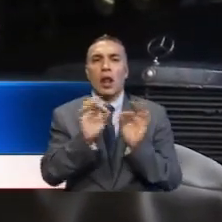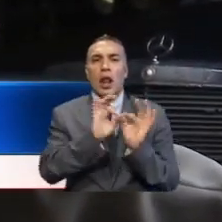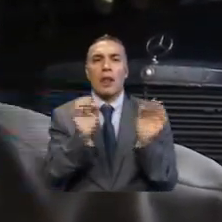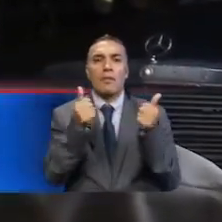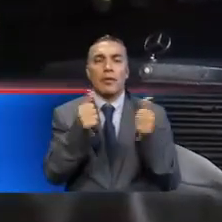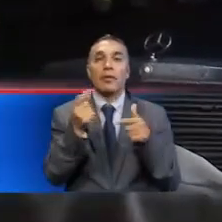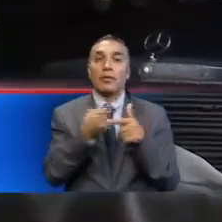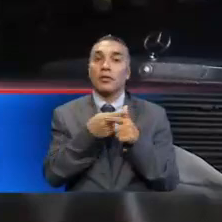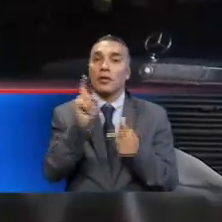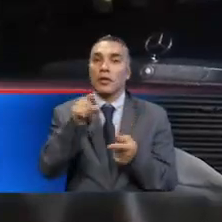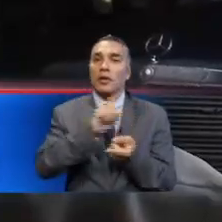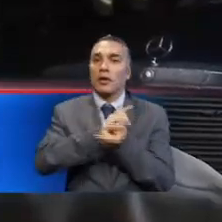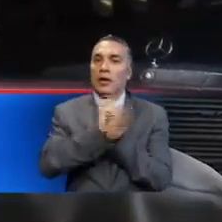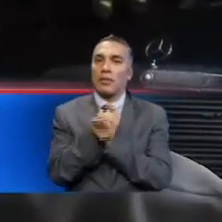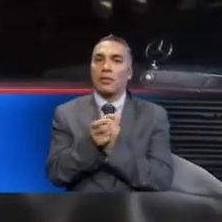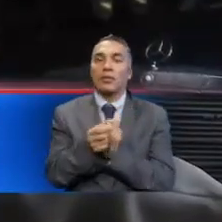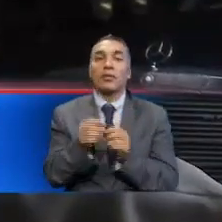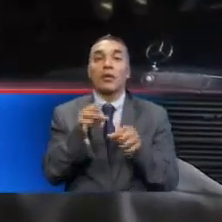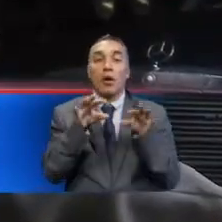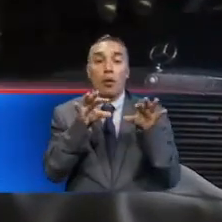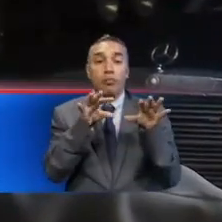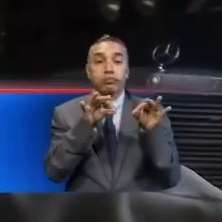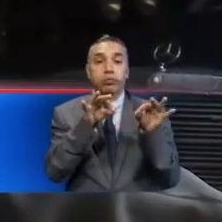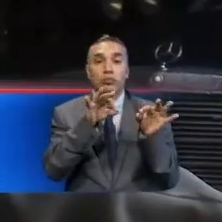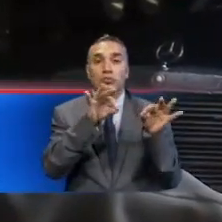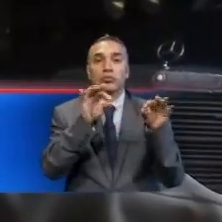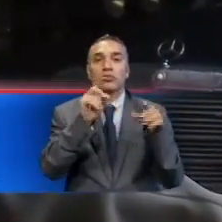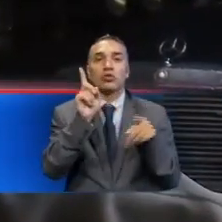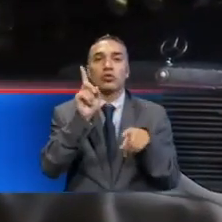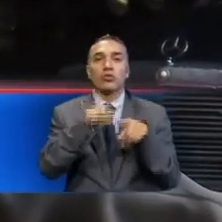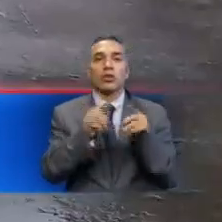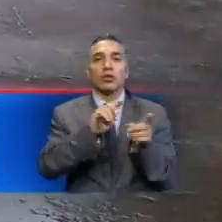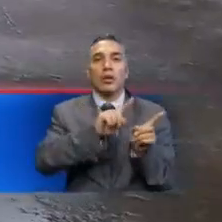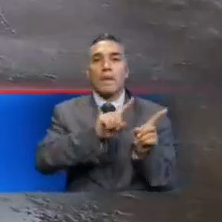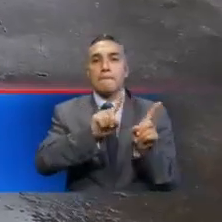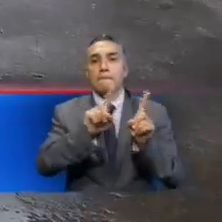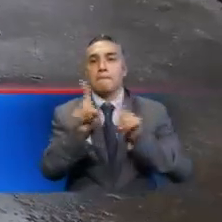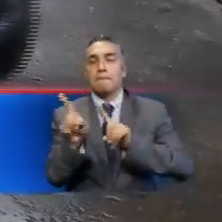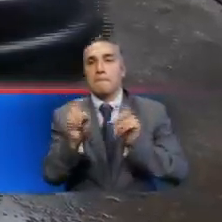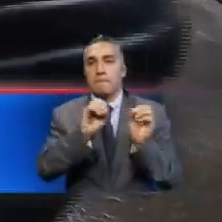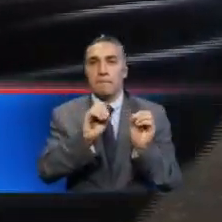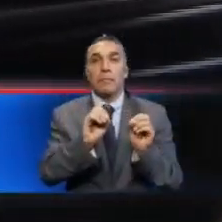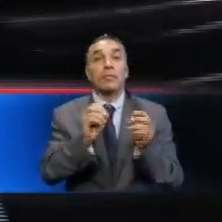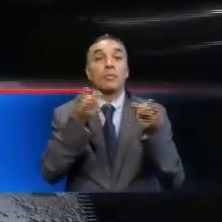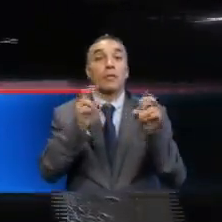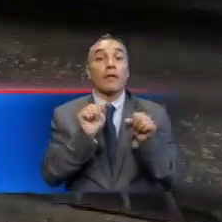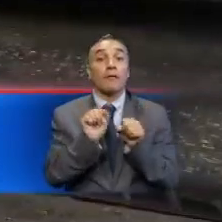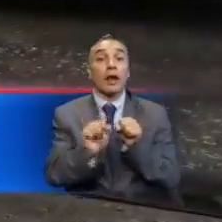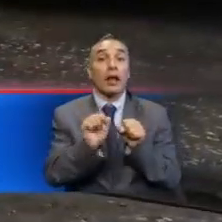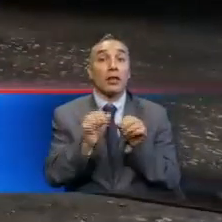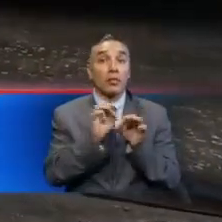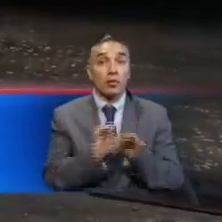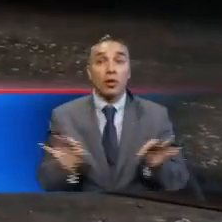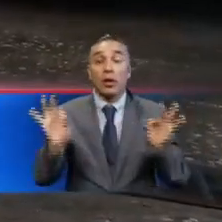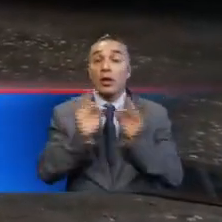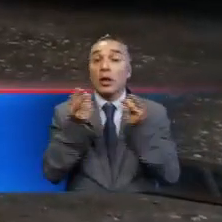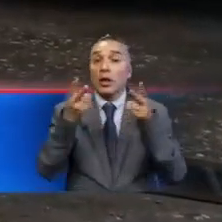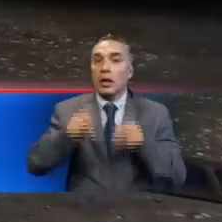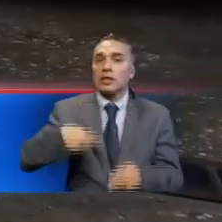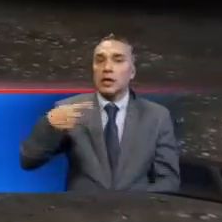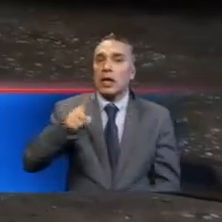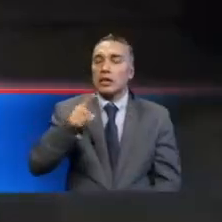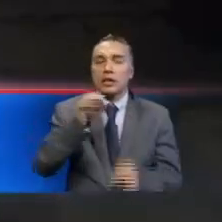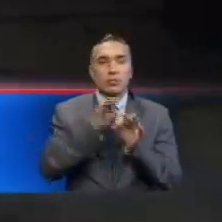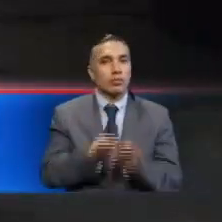tienen que cambiarle la pluma porque el caucho deja de hacer su trabajo. Revisar el estado de frenos y sobre todo de las llantas también